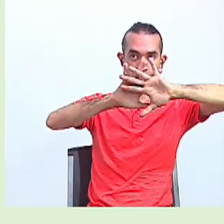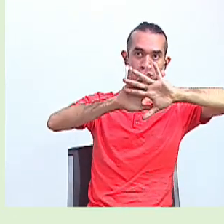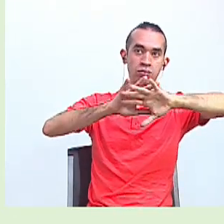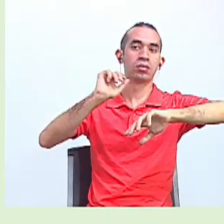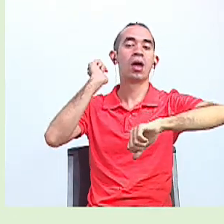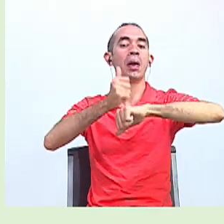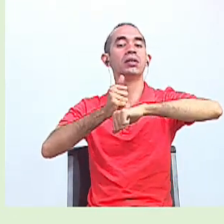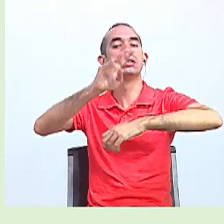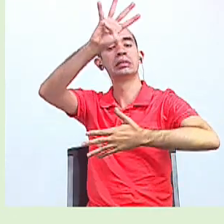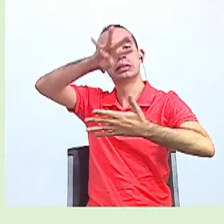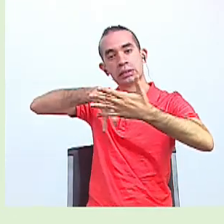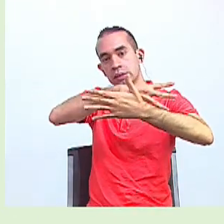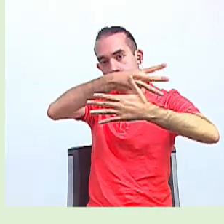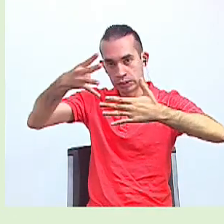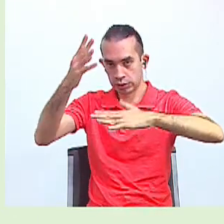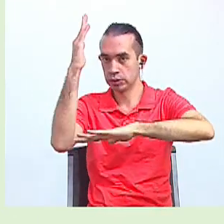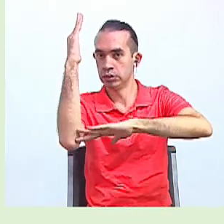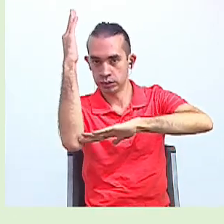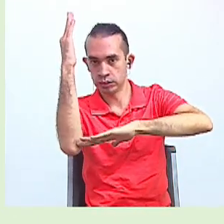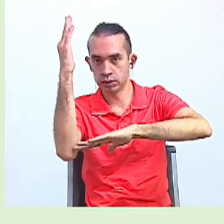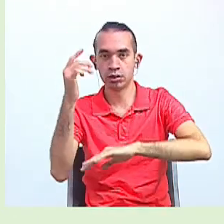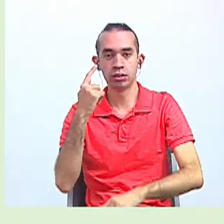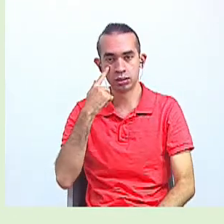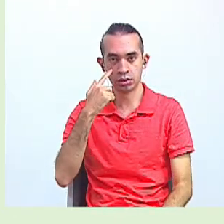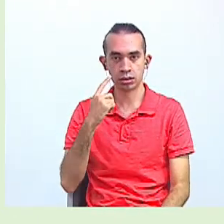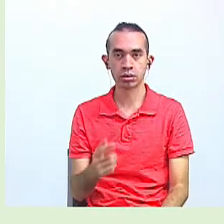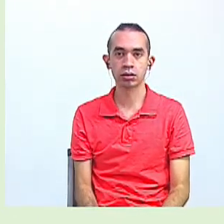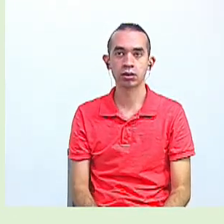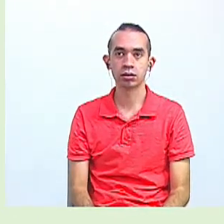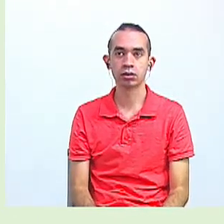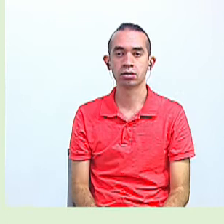cartesiano. Veamos cuál es ese recorrido que realiza Ana.